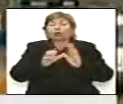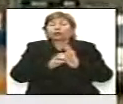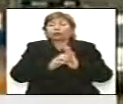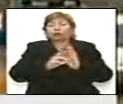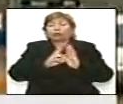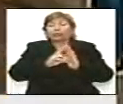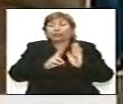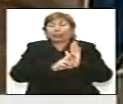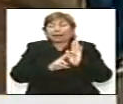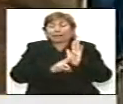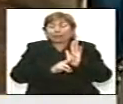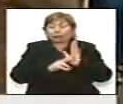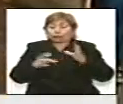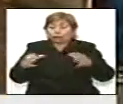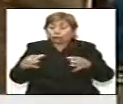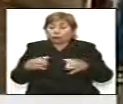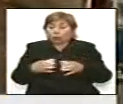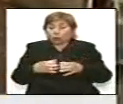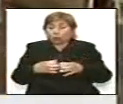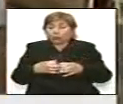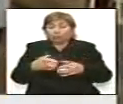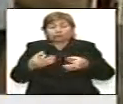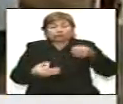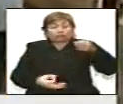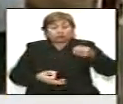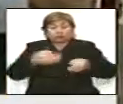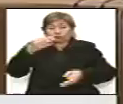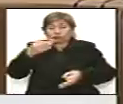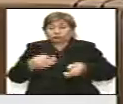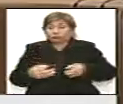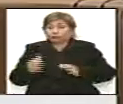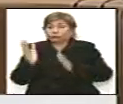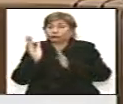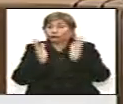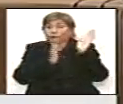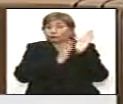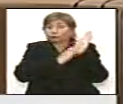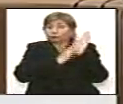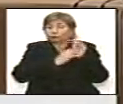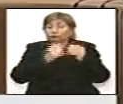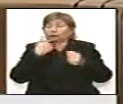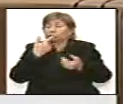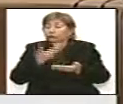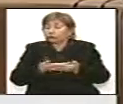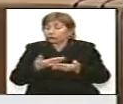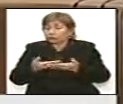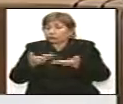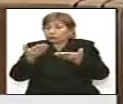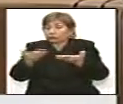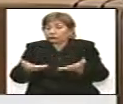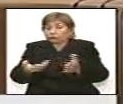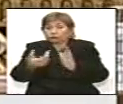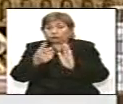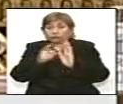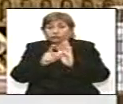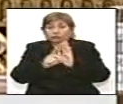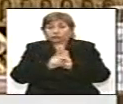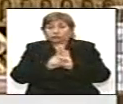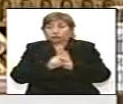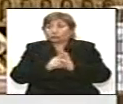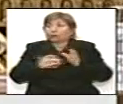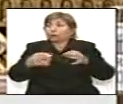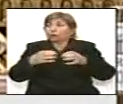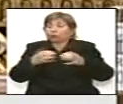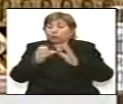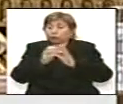en sesión conjunta con la comisión de justicia y derechos humanos aprobó por mayoría el dictamen que propone la ley que modifica el código